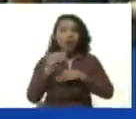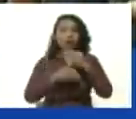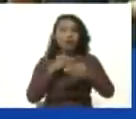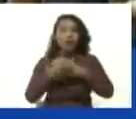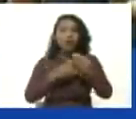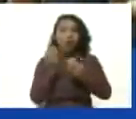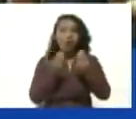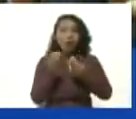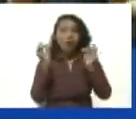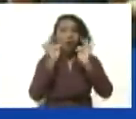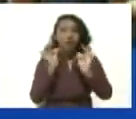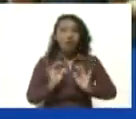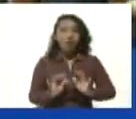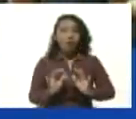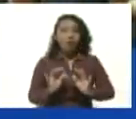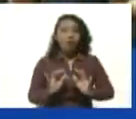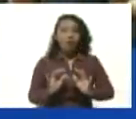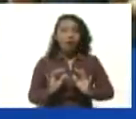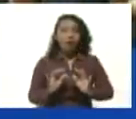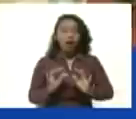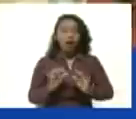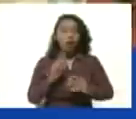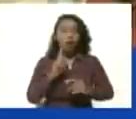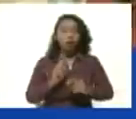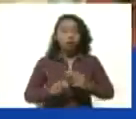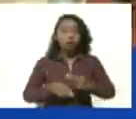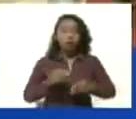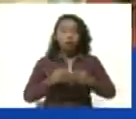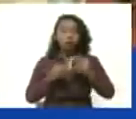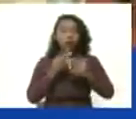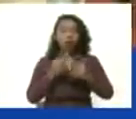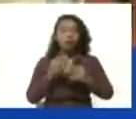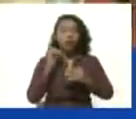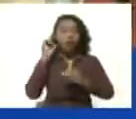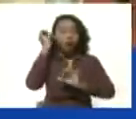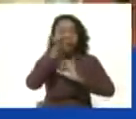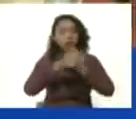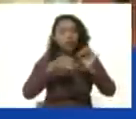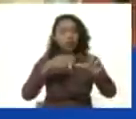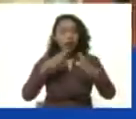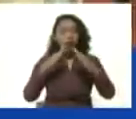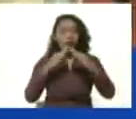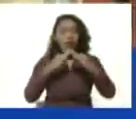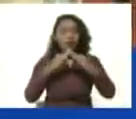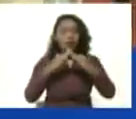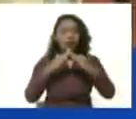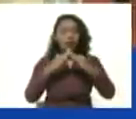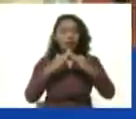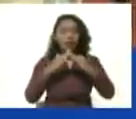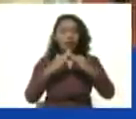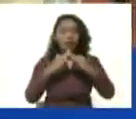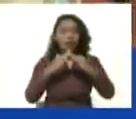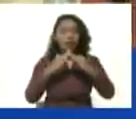como modelo una construcción del Amazonas de una vivienda indígena